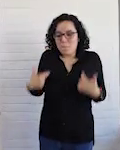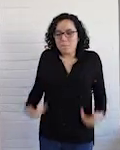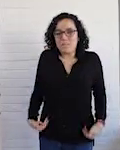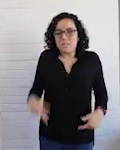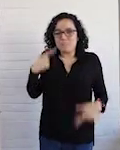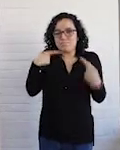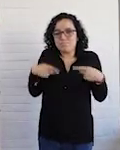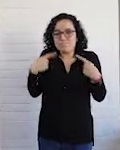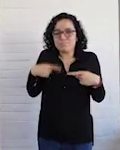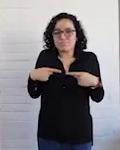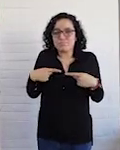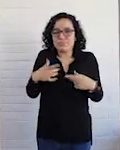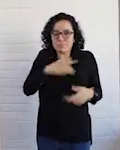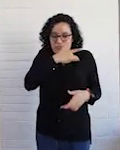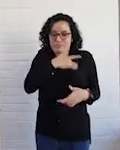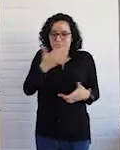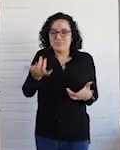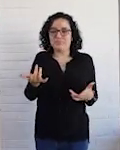humano.